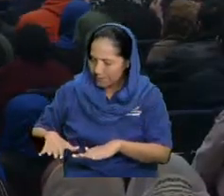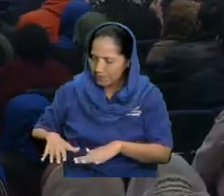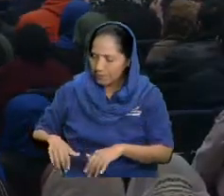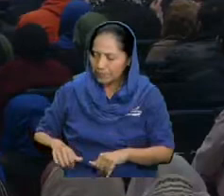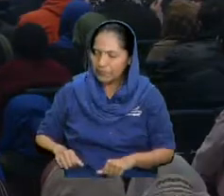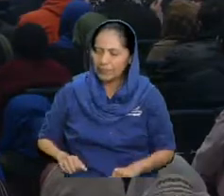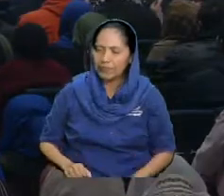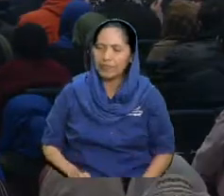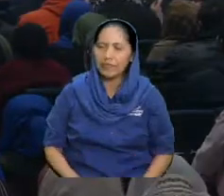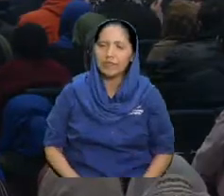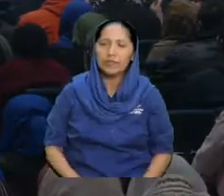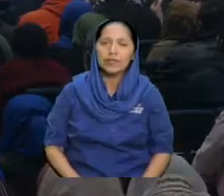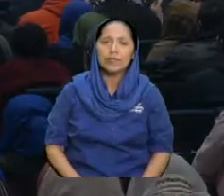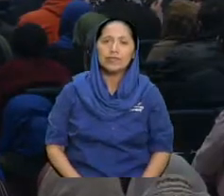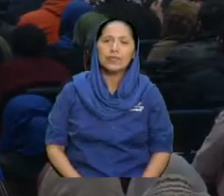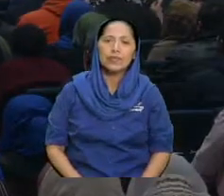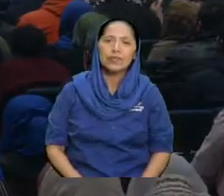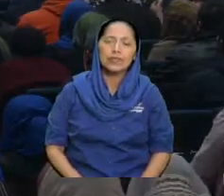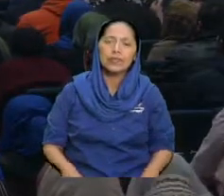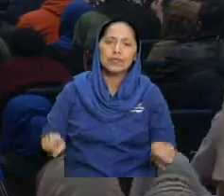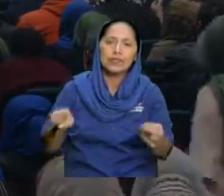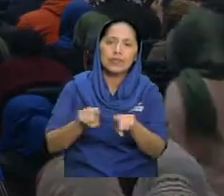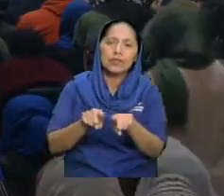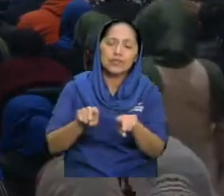Gracias, Señor.